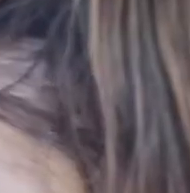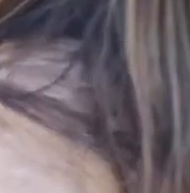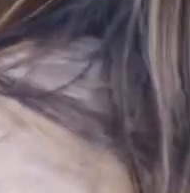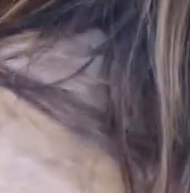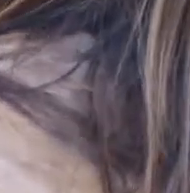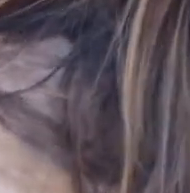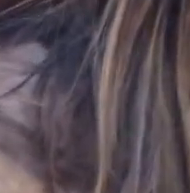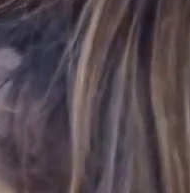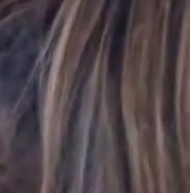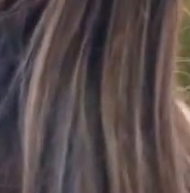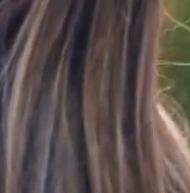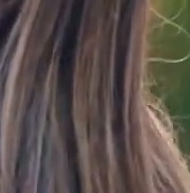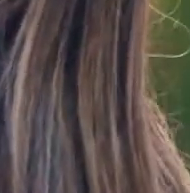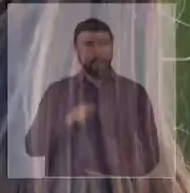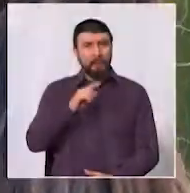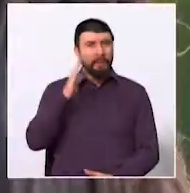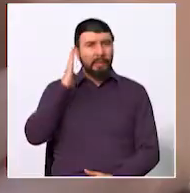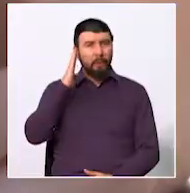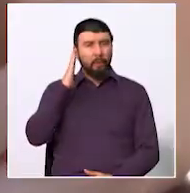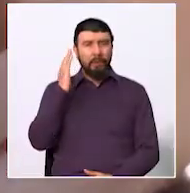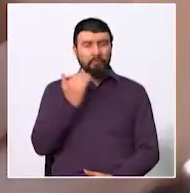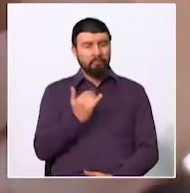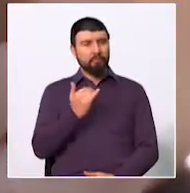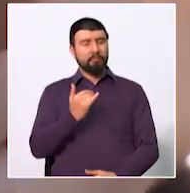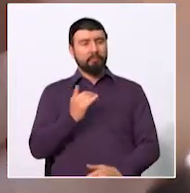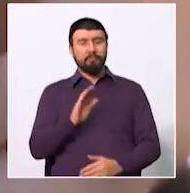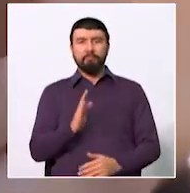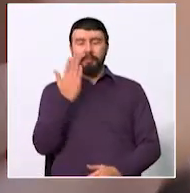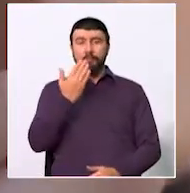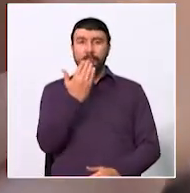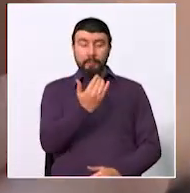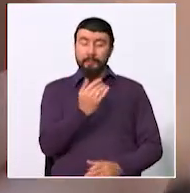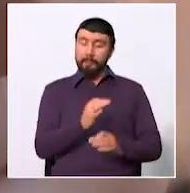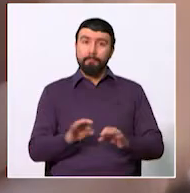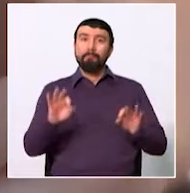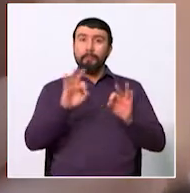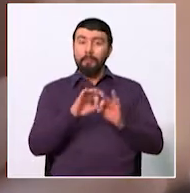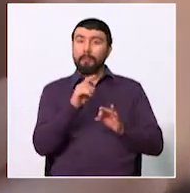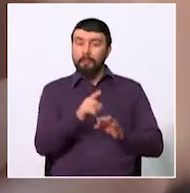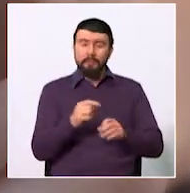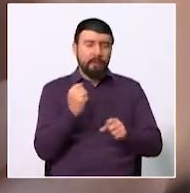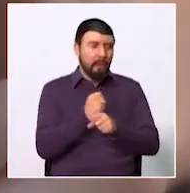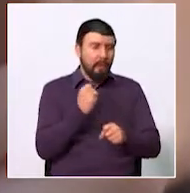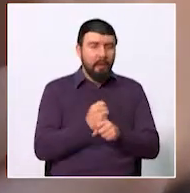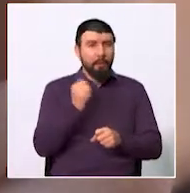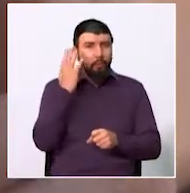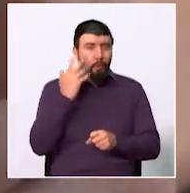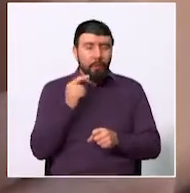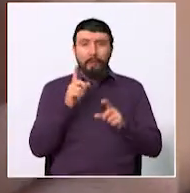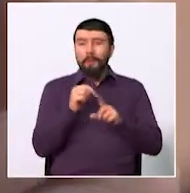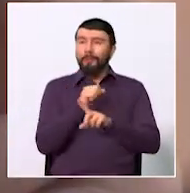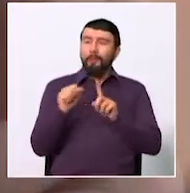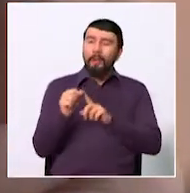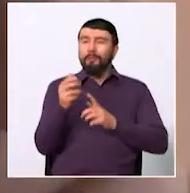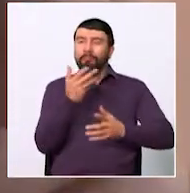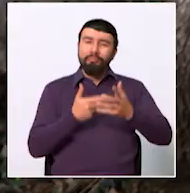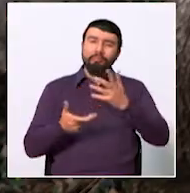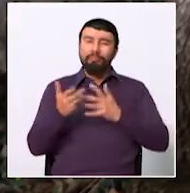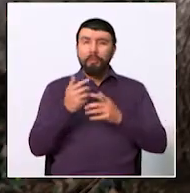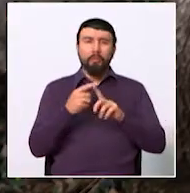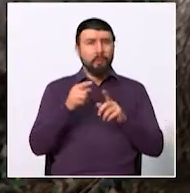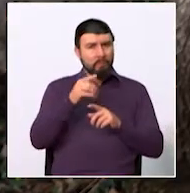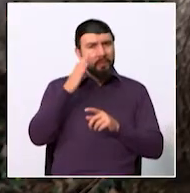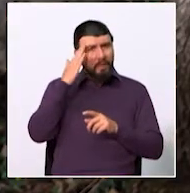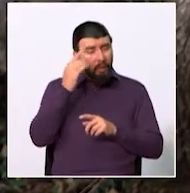indudablemente el celular se ha convertido en un elemento indispensable para nuestras labores diarias y sociales pero sabes qué